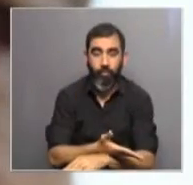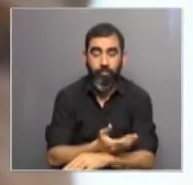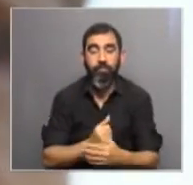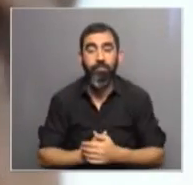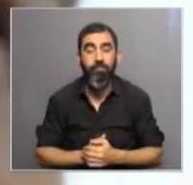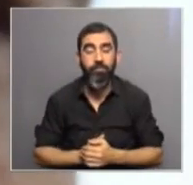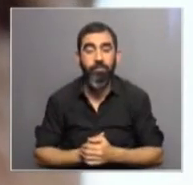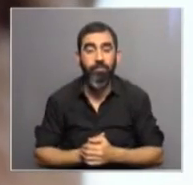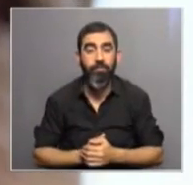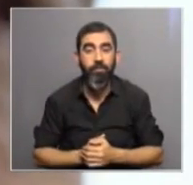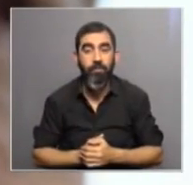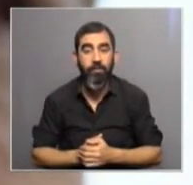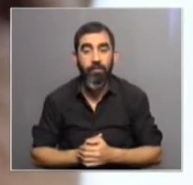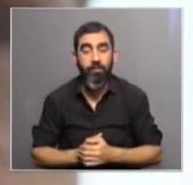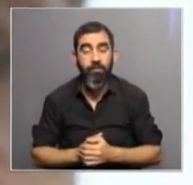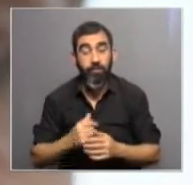Entonces,